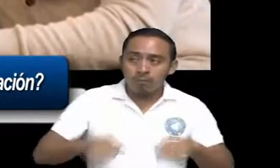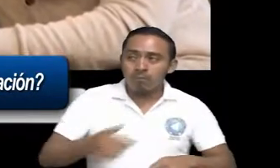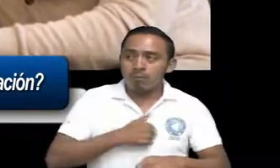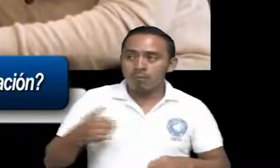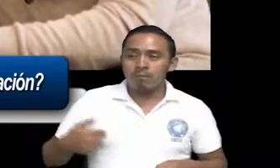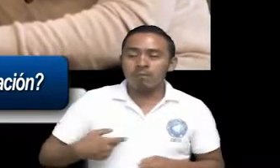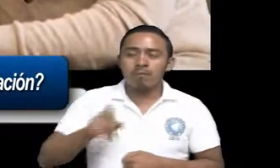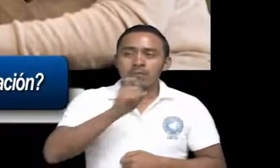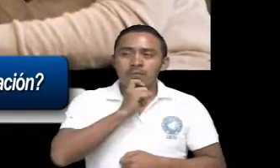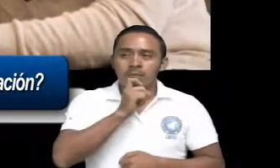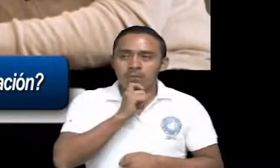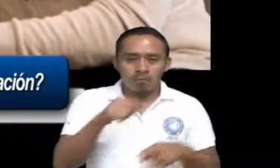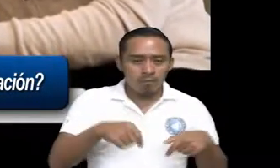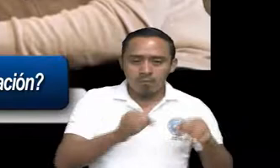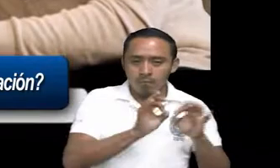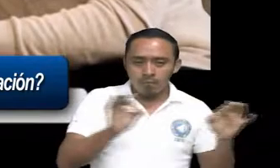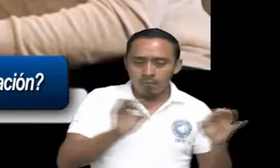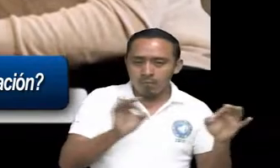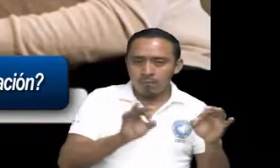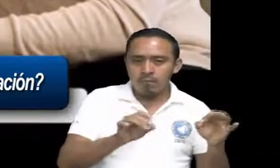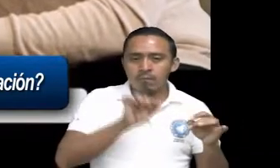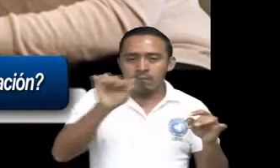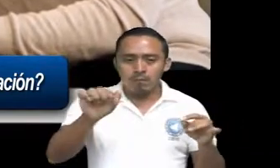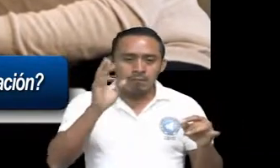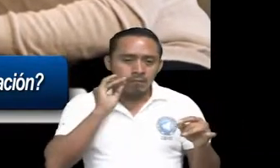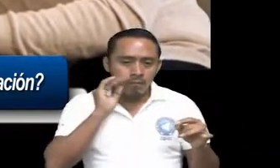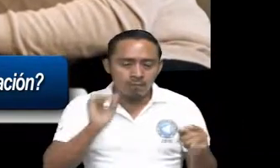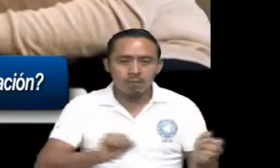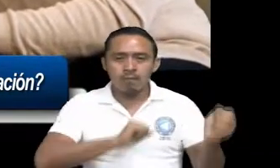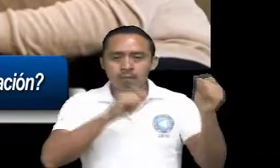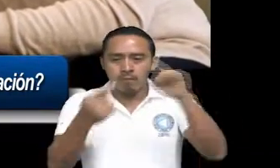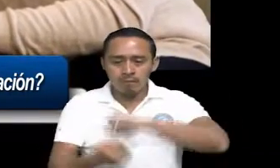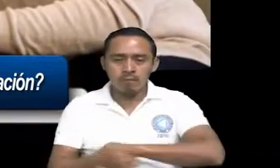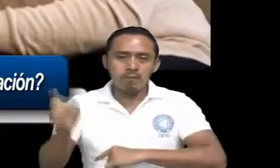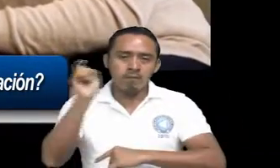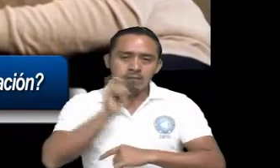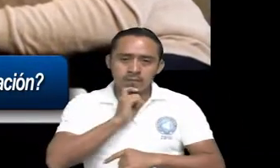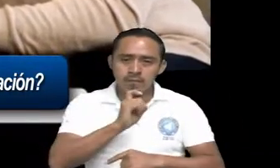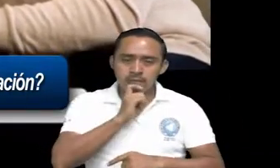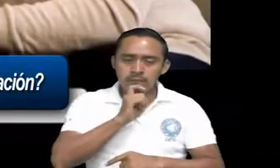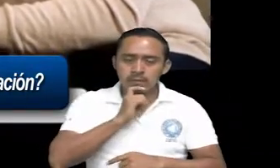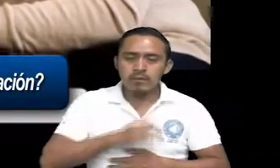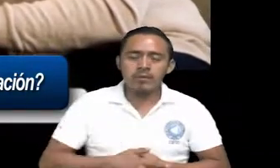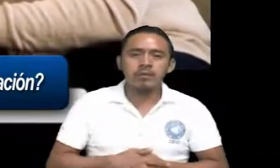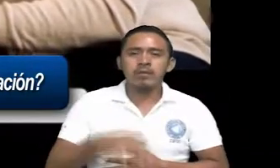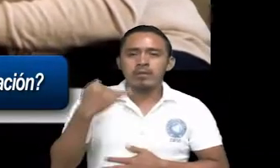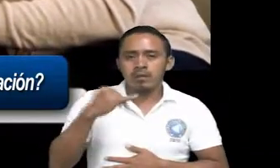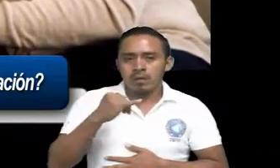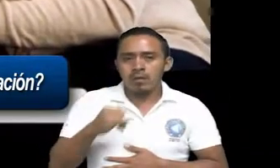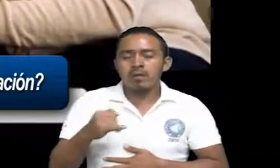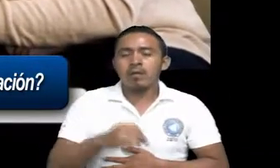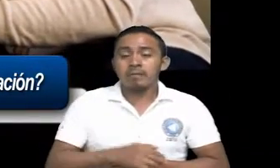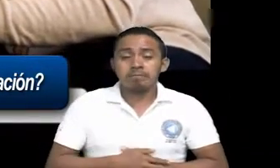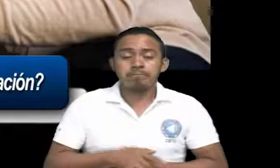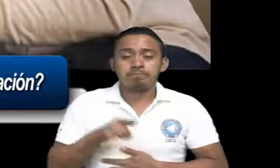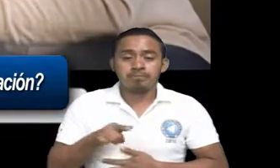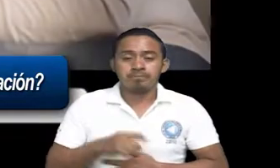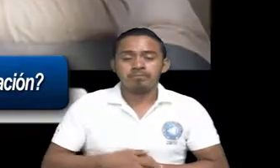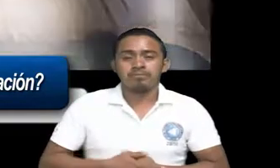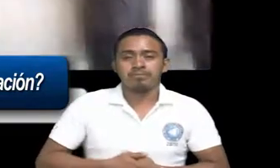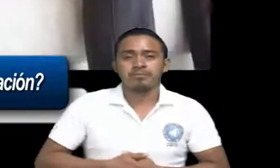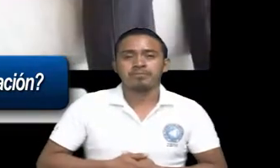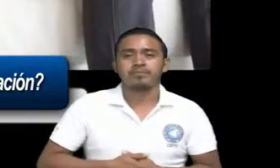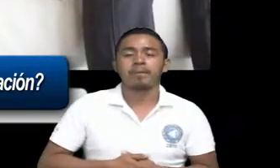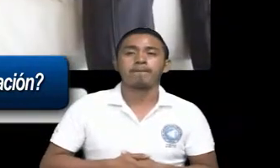Así es. Si no lo es, al tener esa experiencia lo puede hacer. Claro, perfectamente. Es un factor que incide mucho, fíjate. En